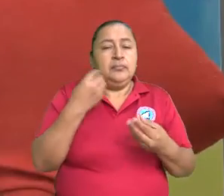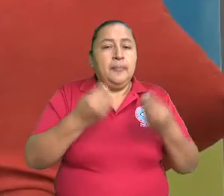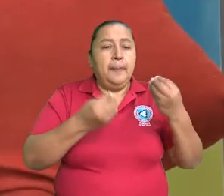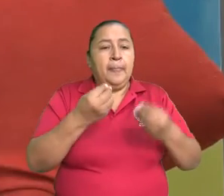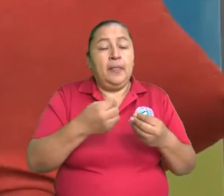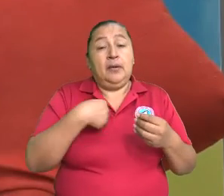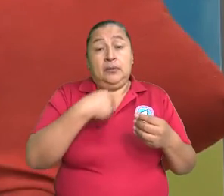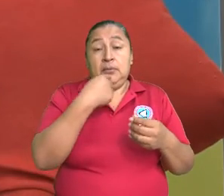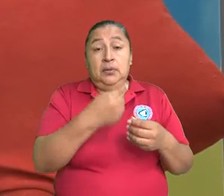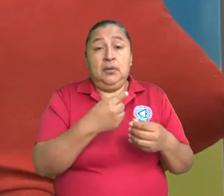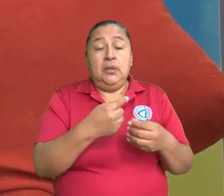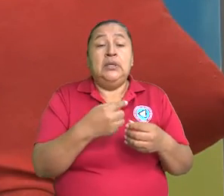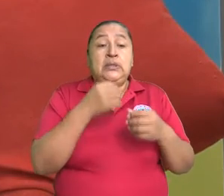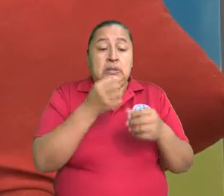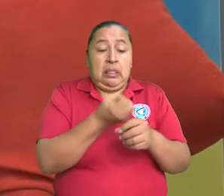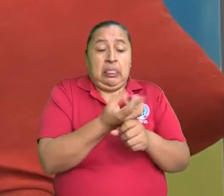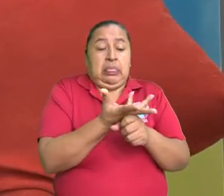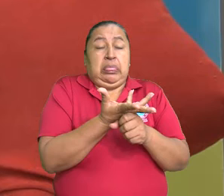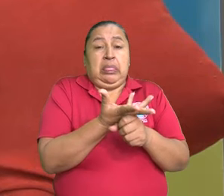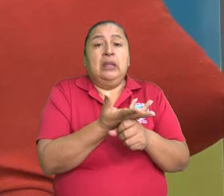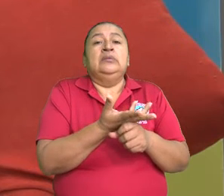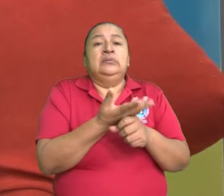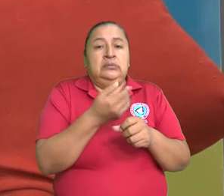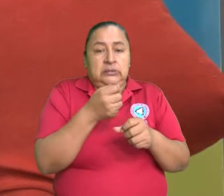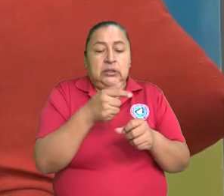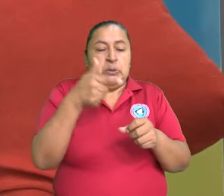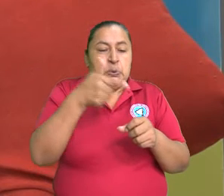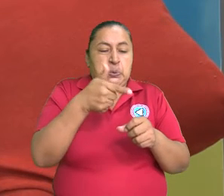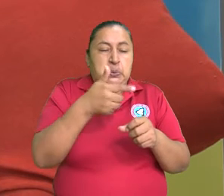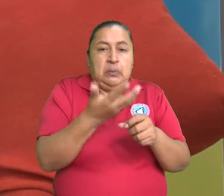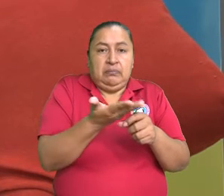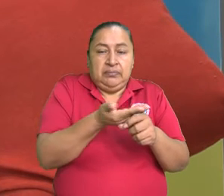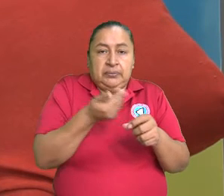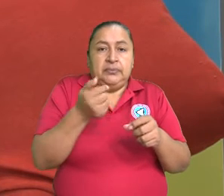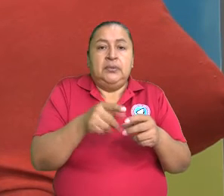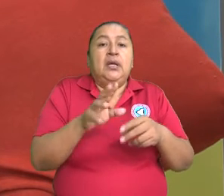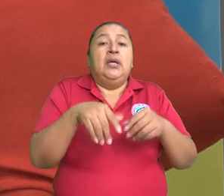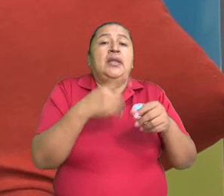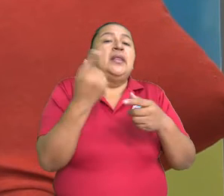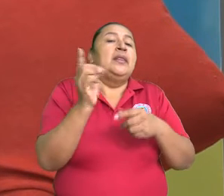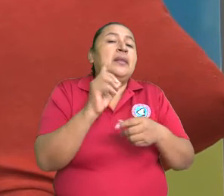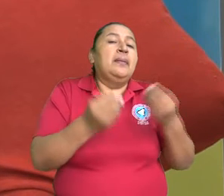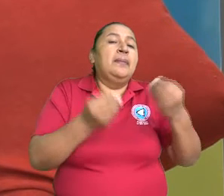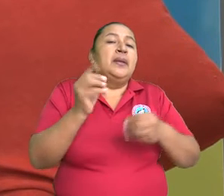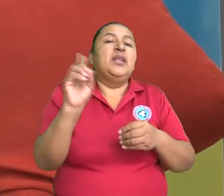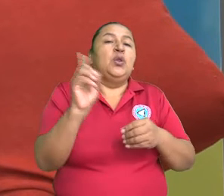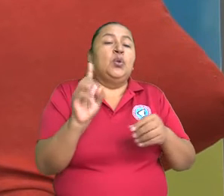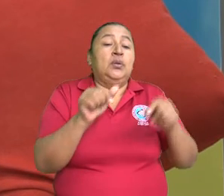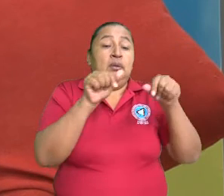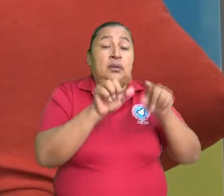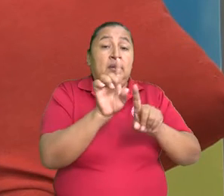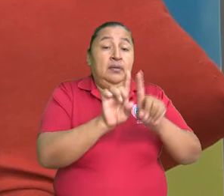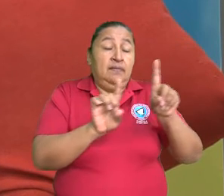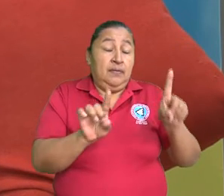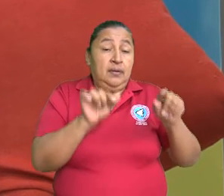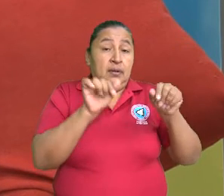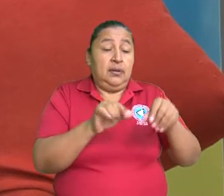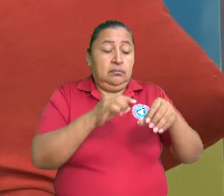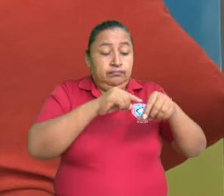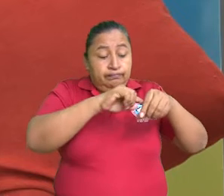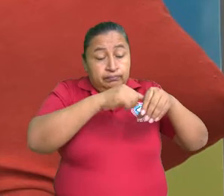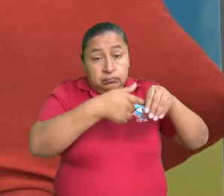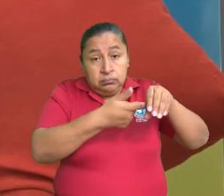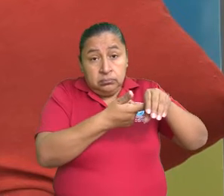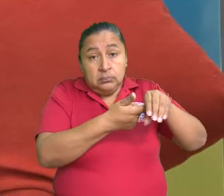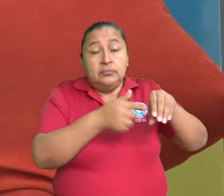como le digo, si son muy grandes, se hace de se esa hace manera. Y dependiendo de la zona donde están. Si es a nivel de la mucosa